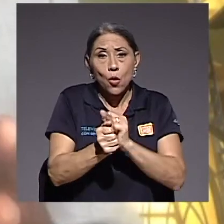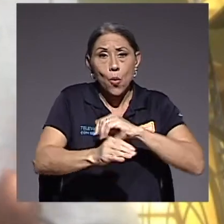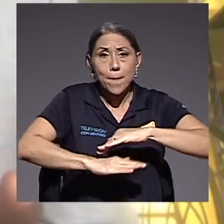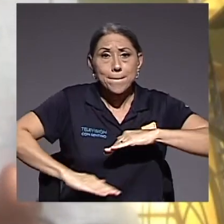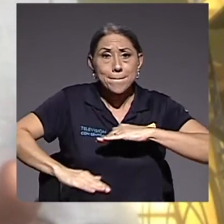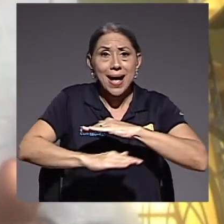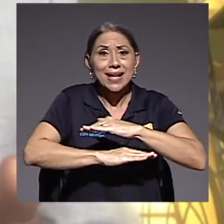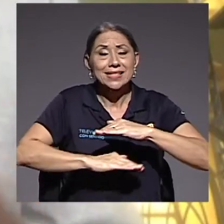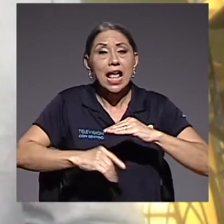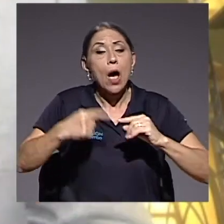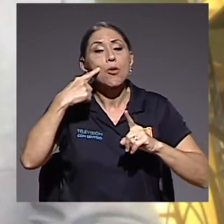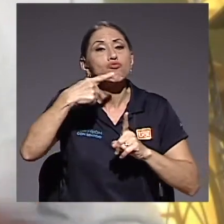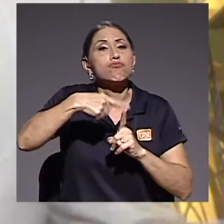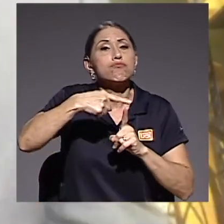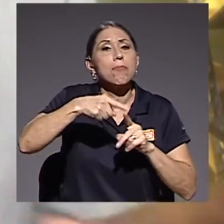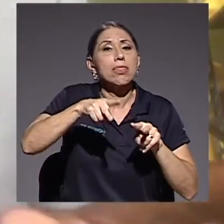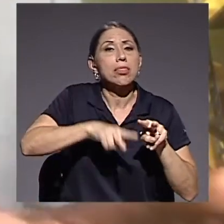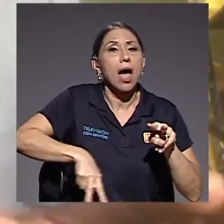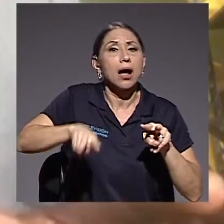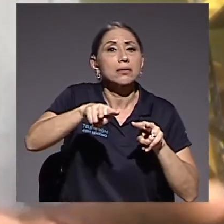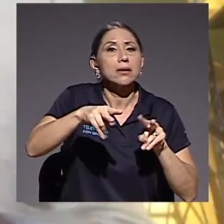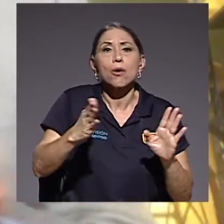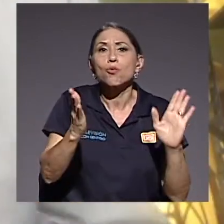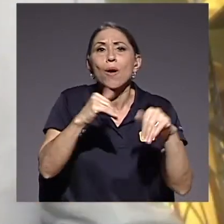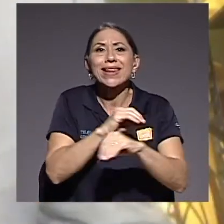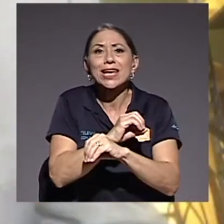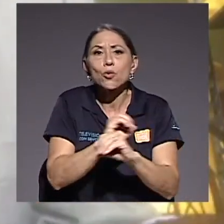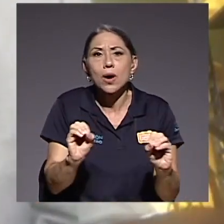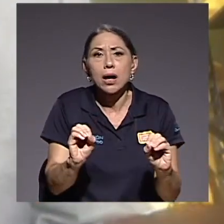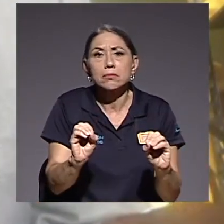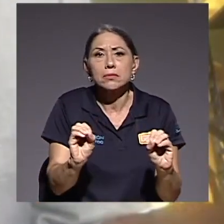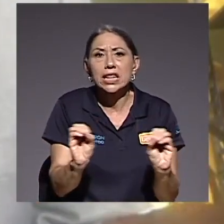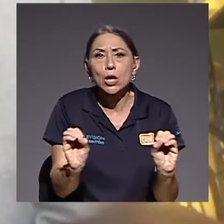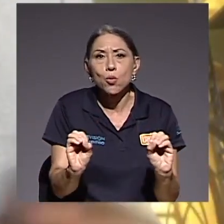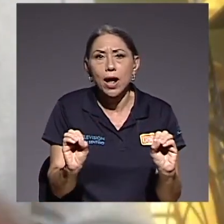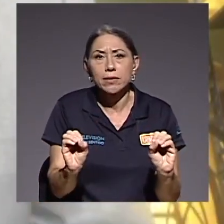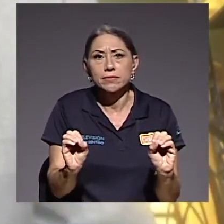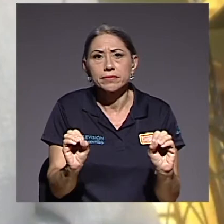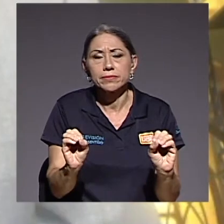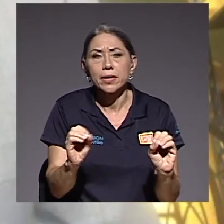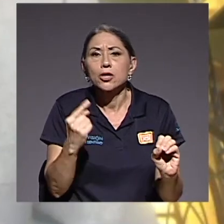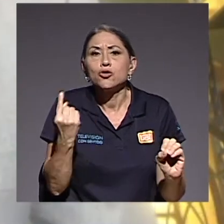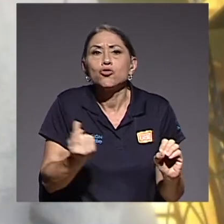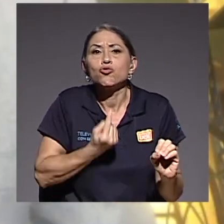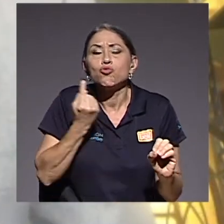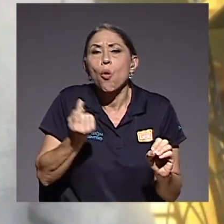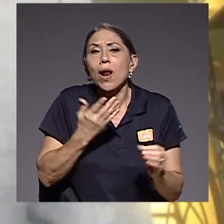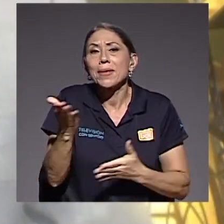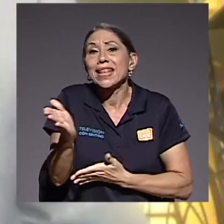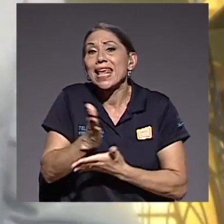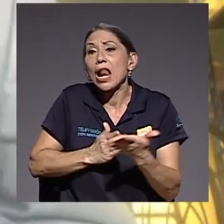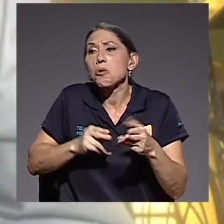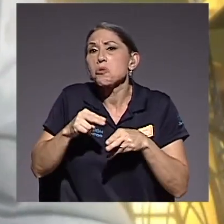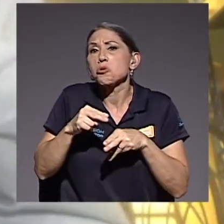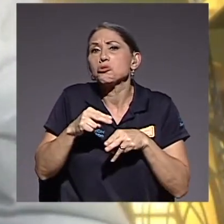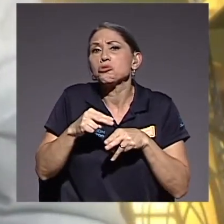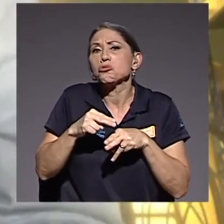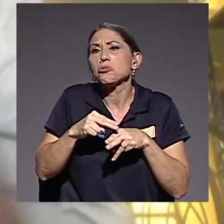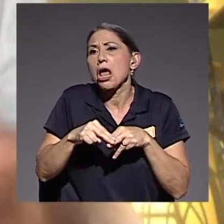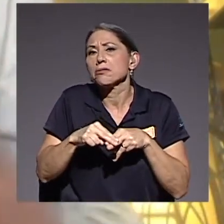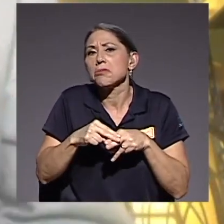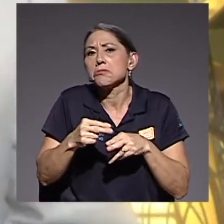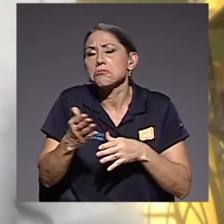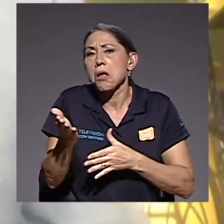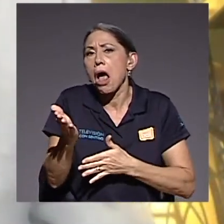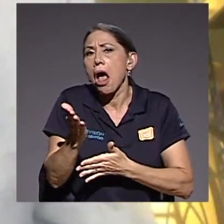a ventaja. No hay ninguna. Solo que algunos creen que como en ciertas partes,